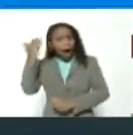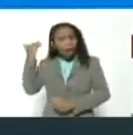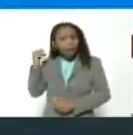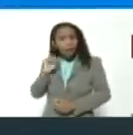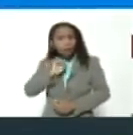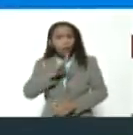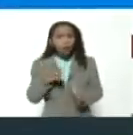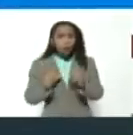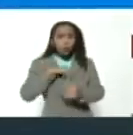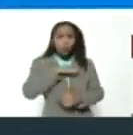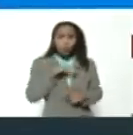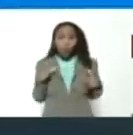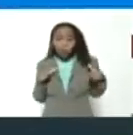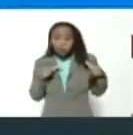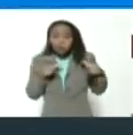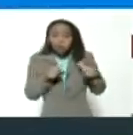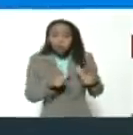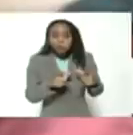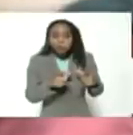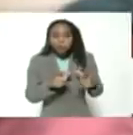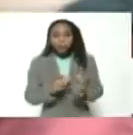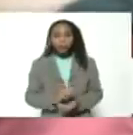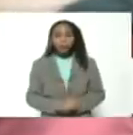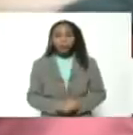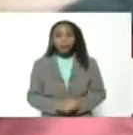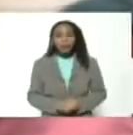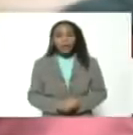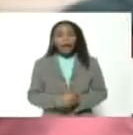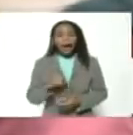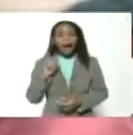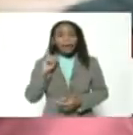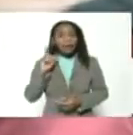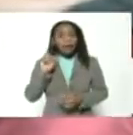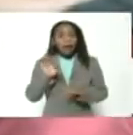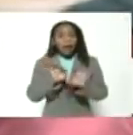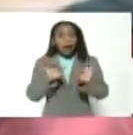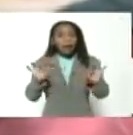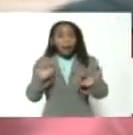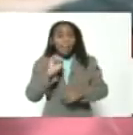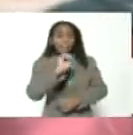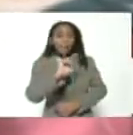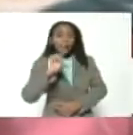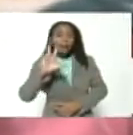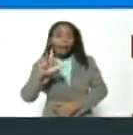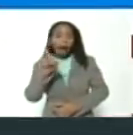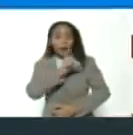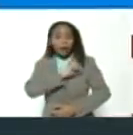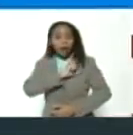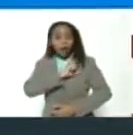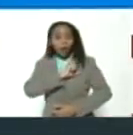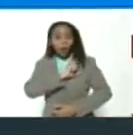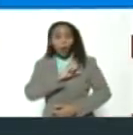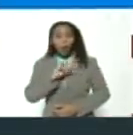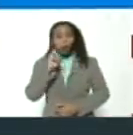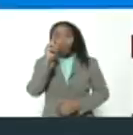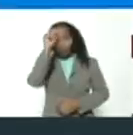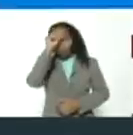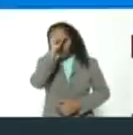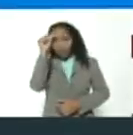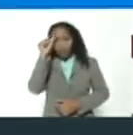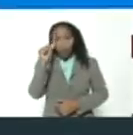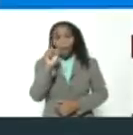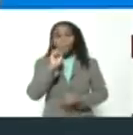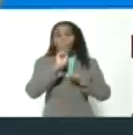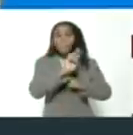nosotros estuvimos reunidos en La Cañada 23 de enero, el domingo 26 de